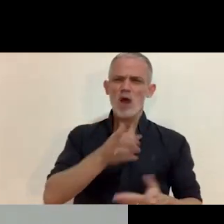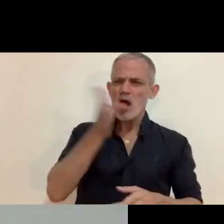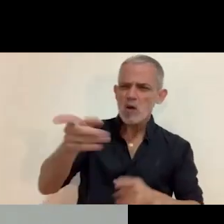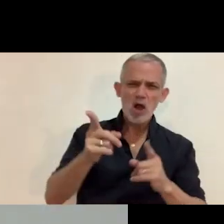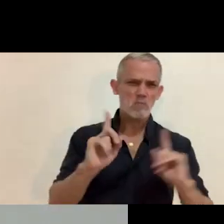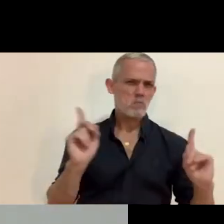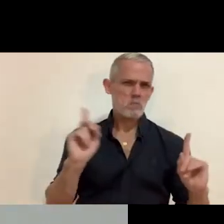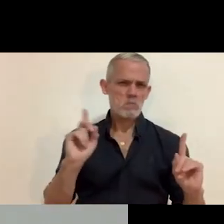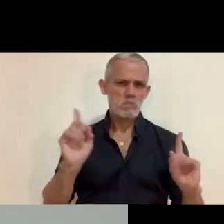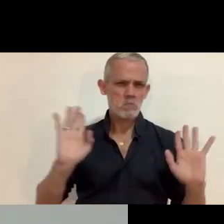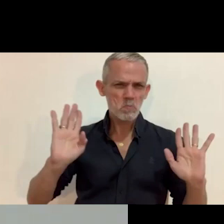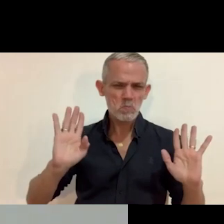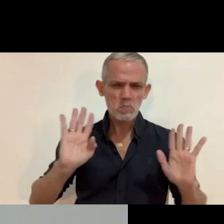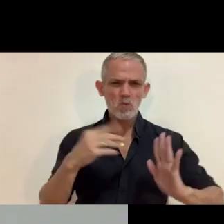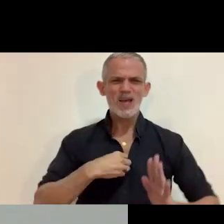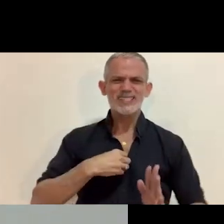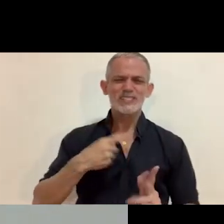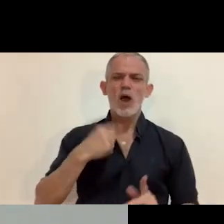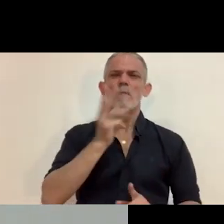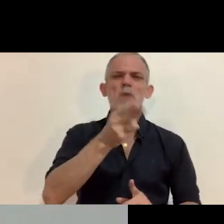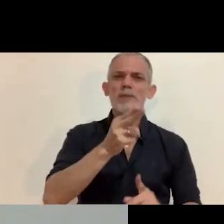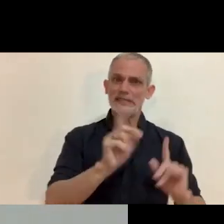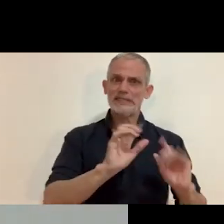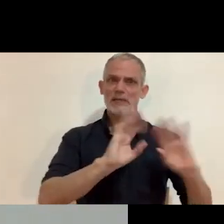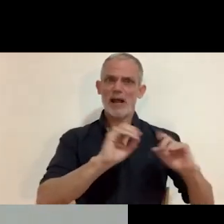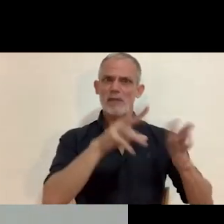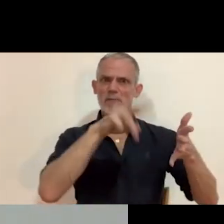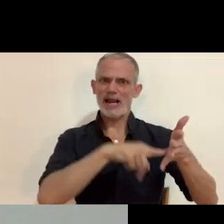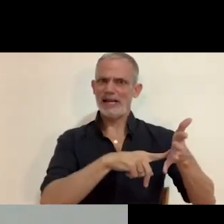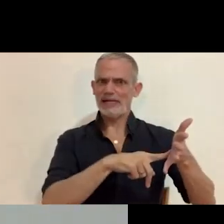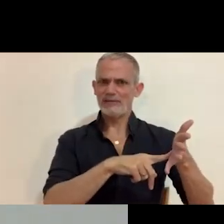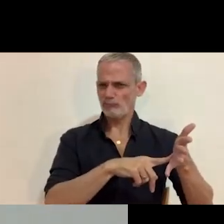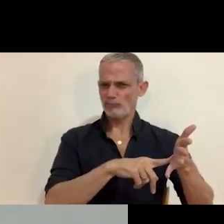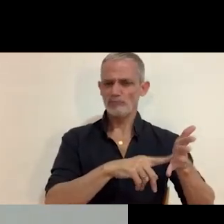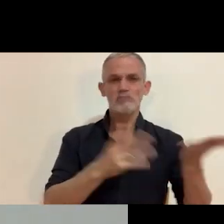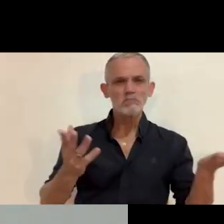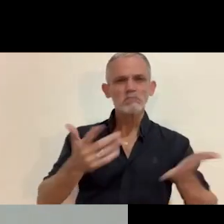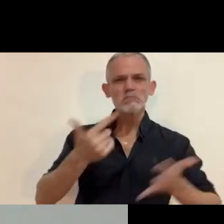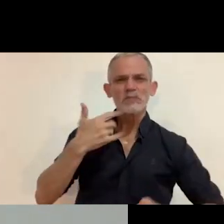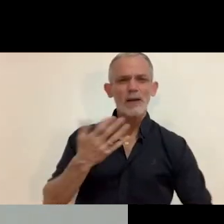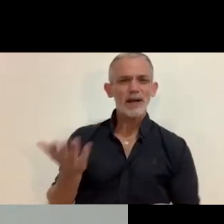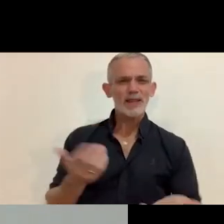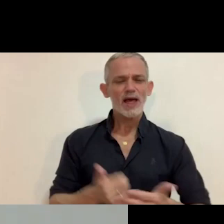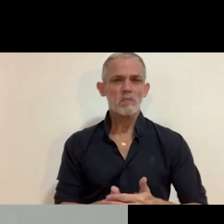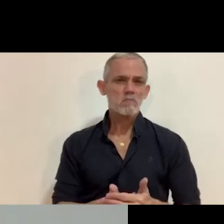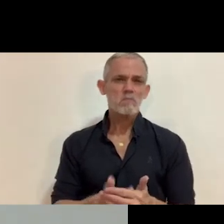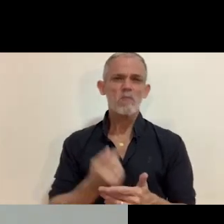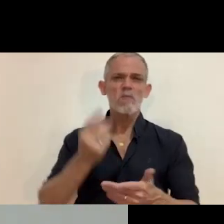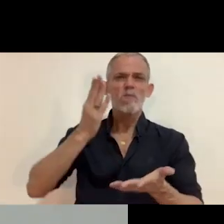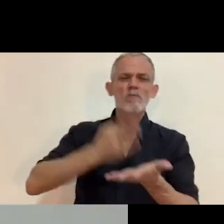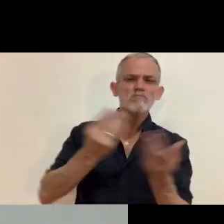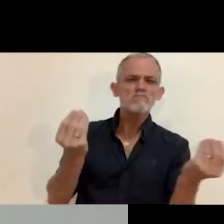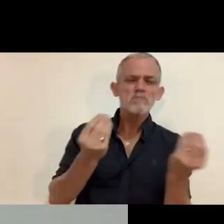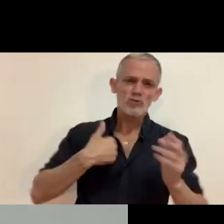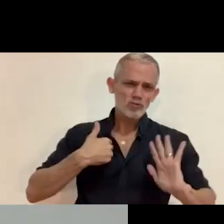o de sentirse como prohibidas. ¿Sí? La verdad es que las determinaciones, yo no